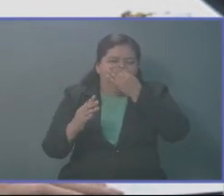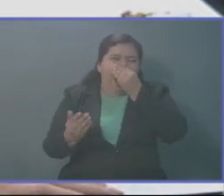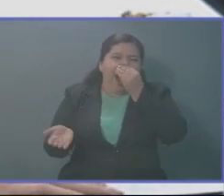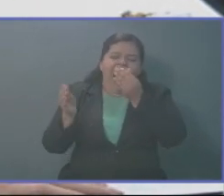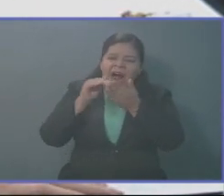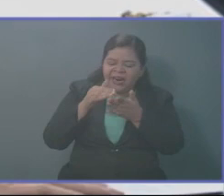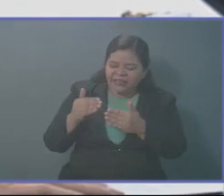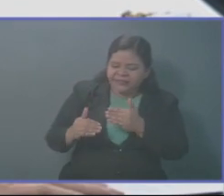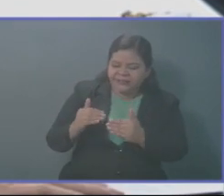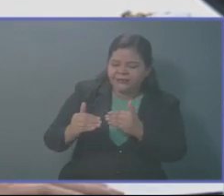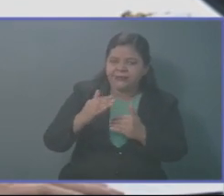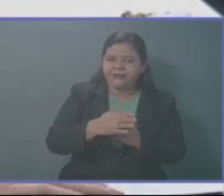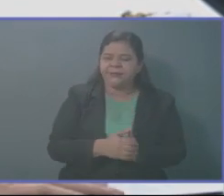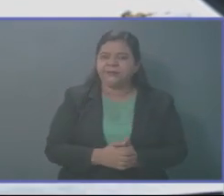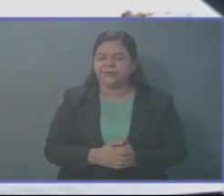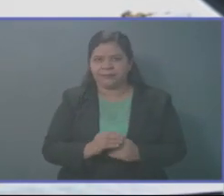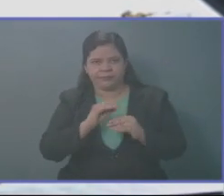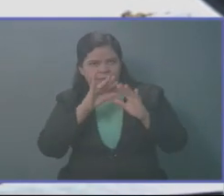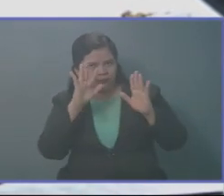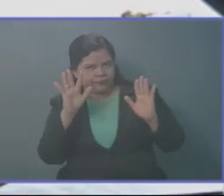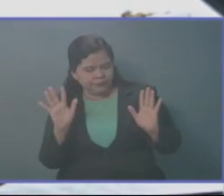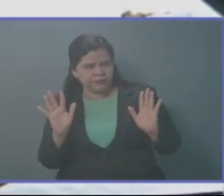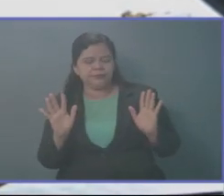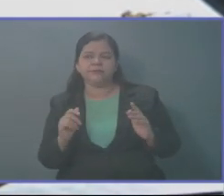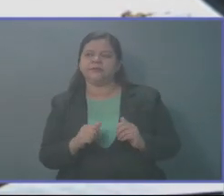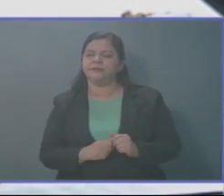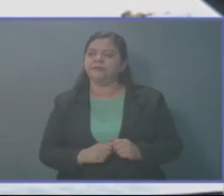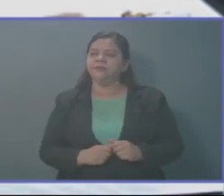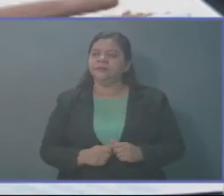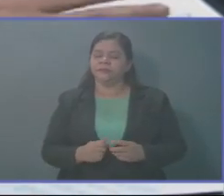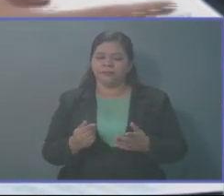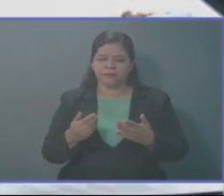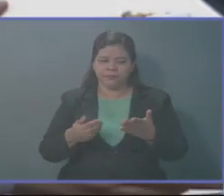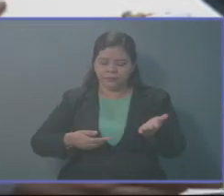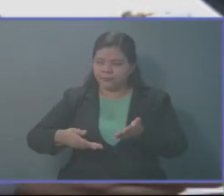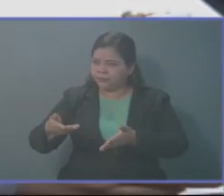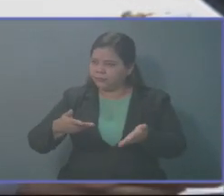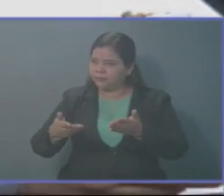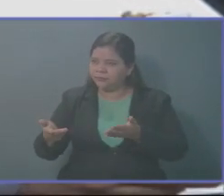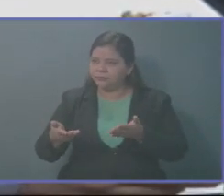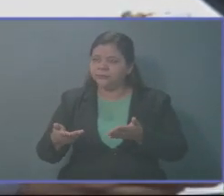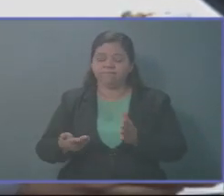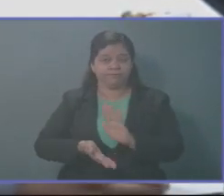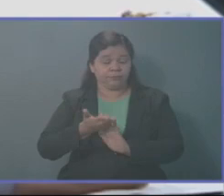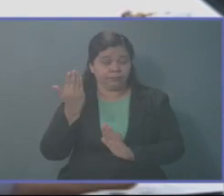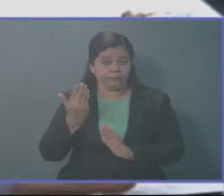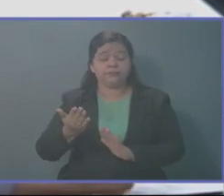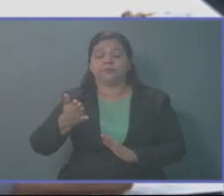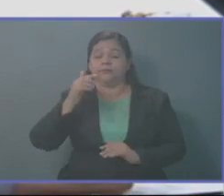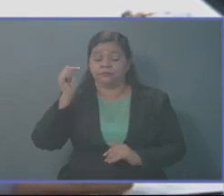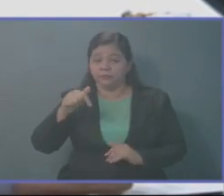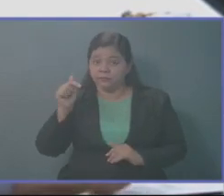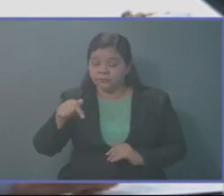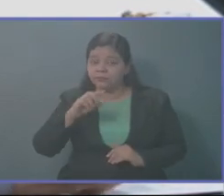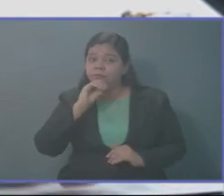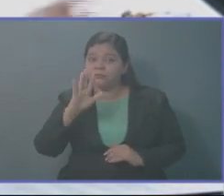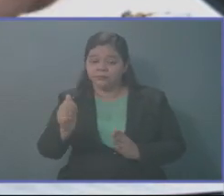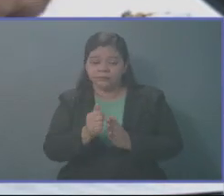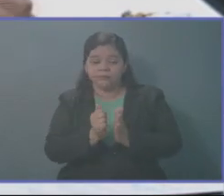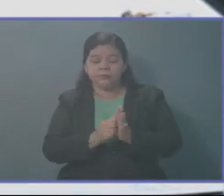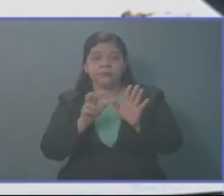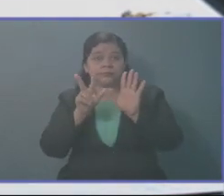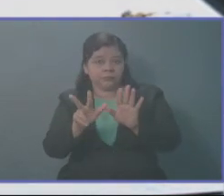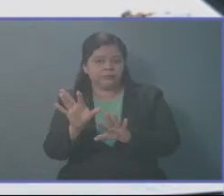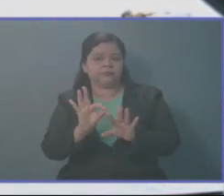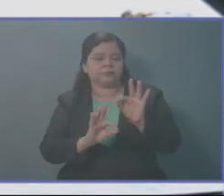reproducir. Claro, se sobreabasteció el mercado, y lo que está diciendo ese artículo 8, que aquellos